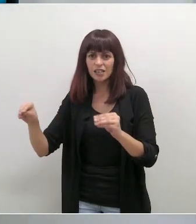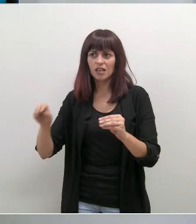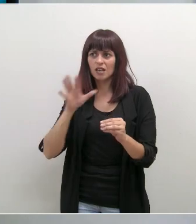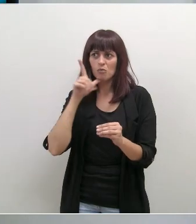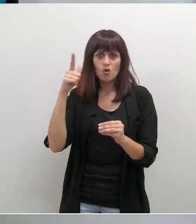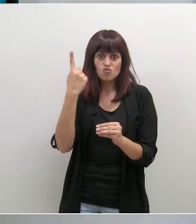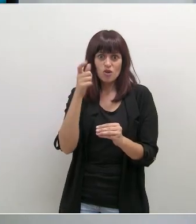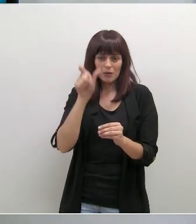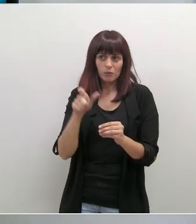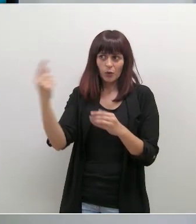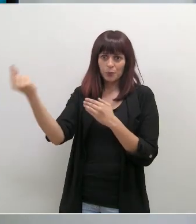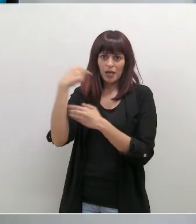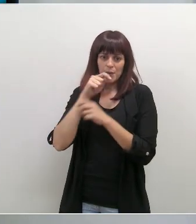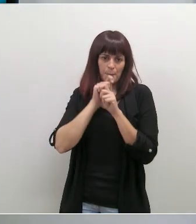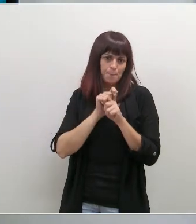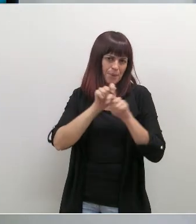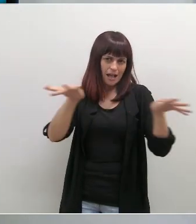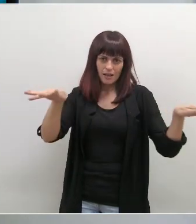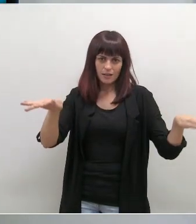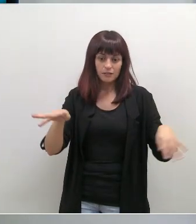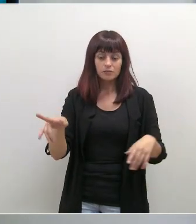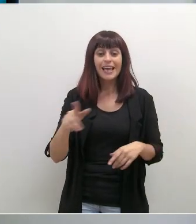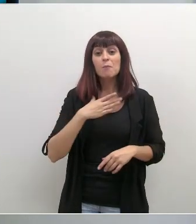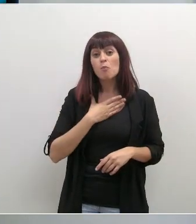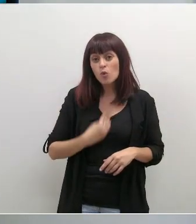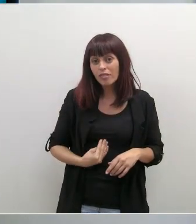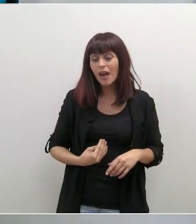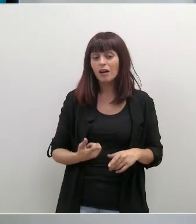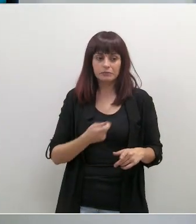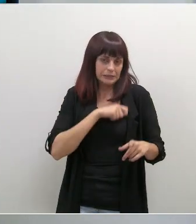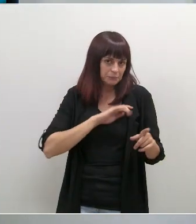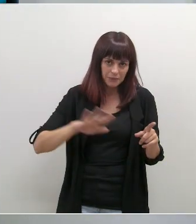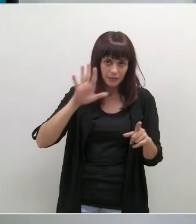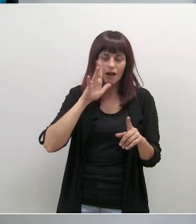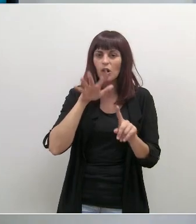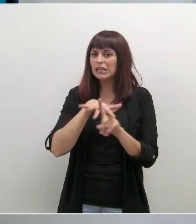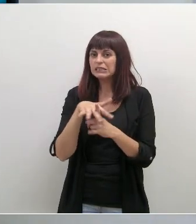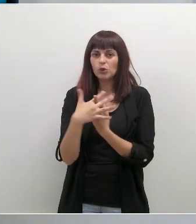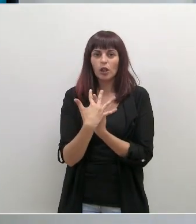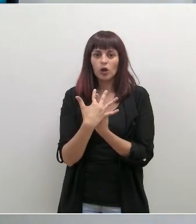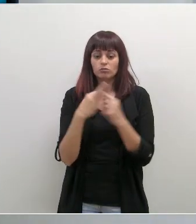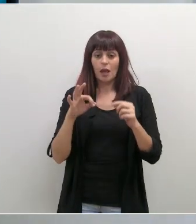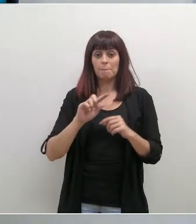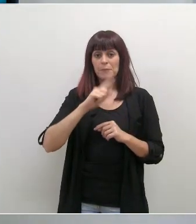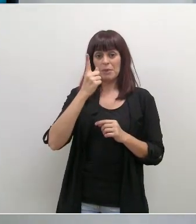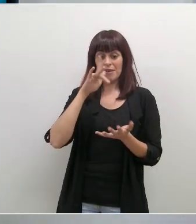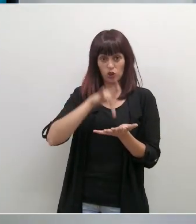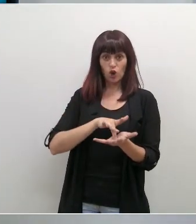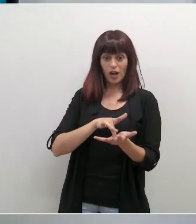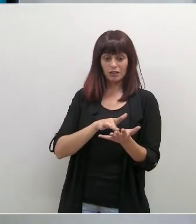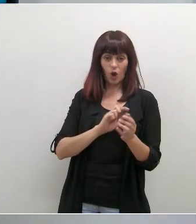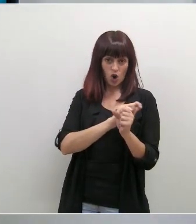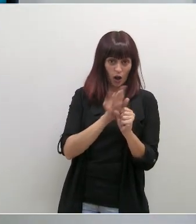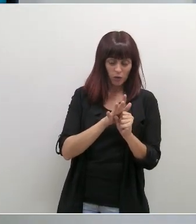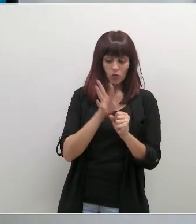ese caso. Y todo empieza así. El problema es que Murcia, España, estaba en una situación, después de la primera oleada, que si hubiéramos